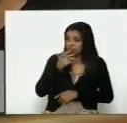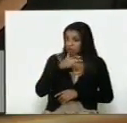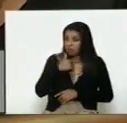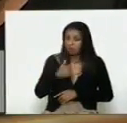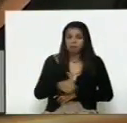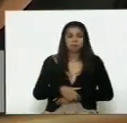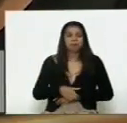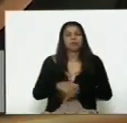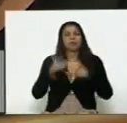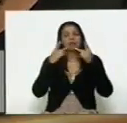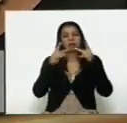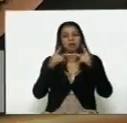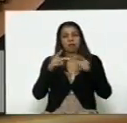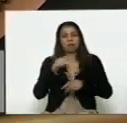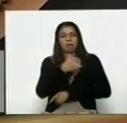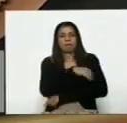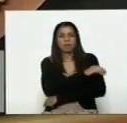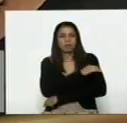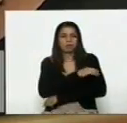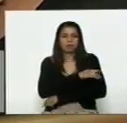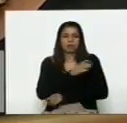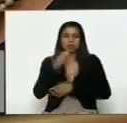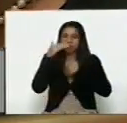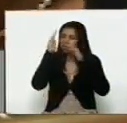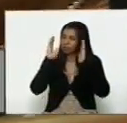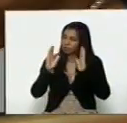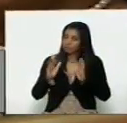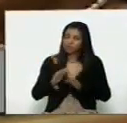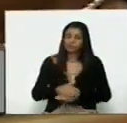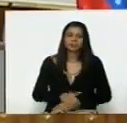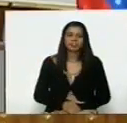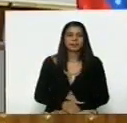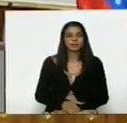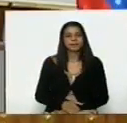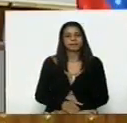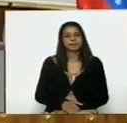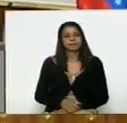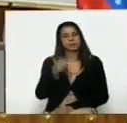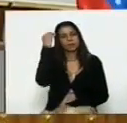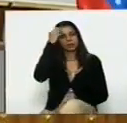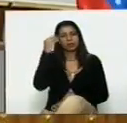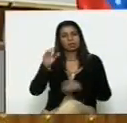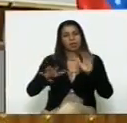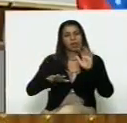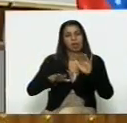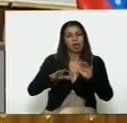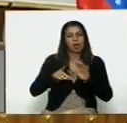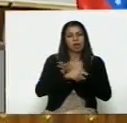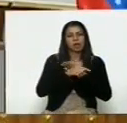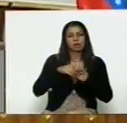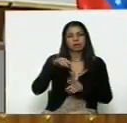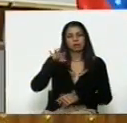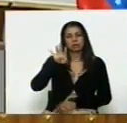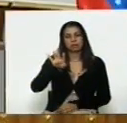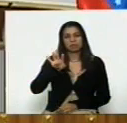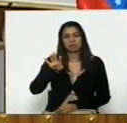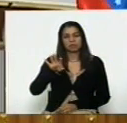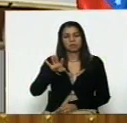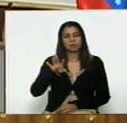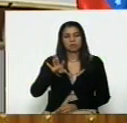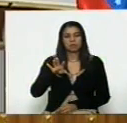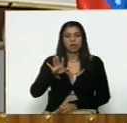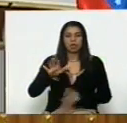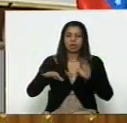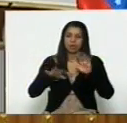salud públicos y privados. Es todo. En consideración, artículo 4 sobre derecho a asistencia en salud integral. 14,